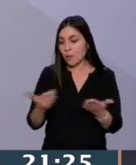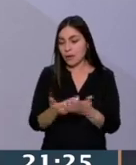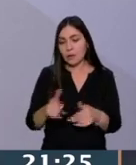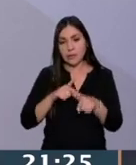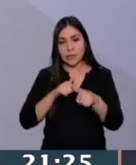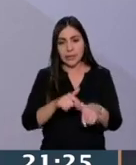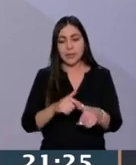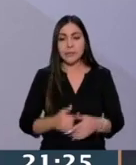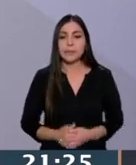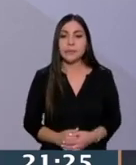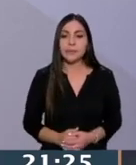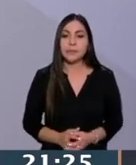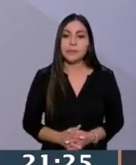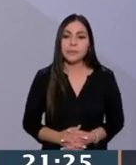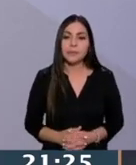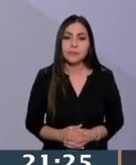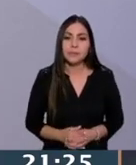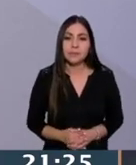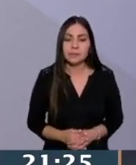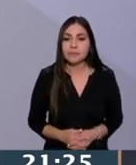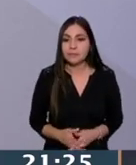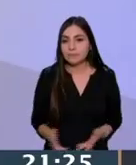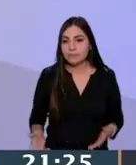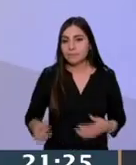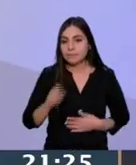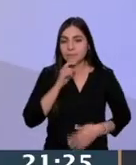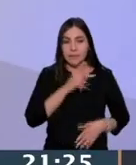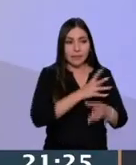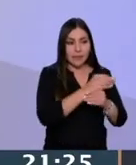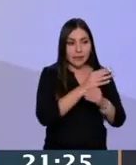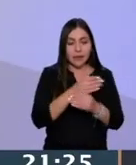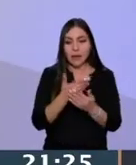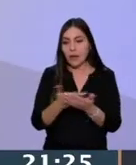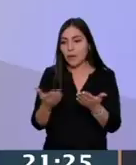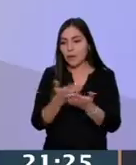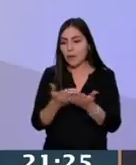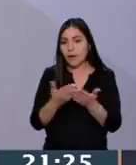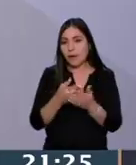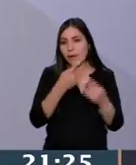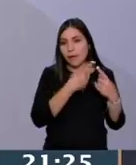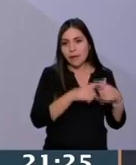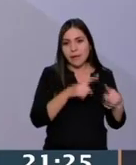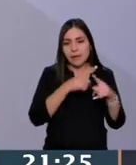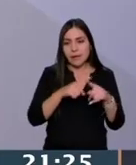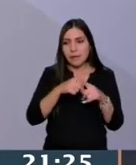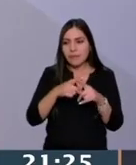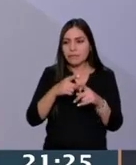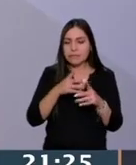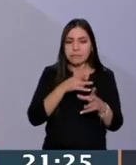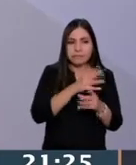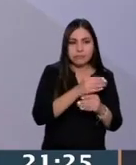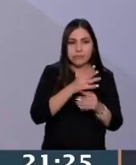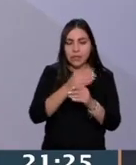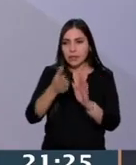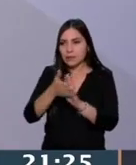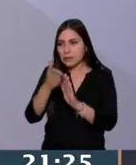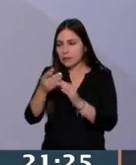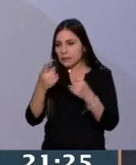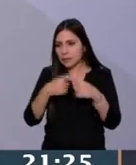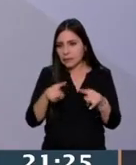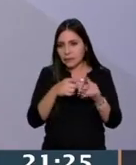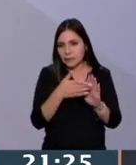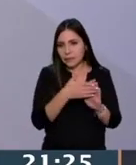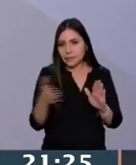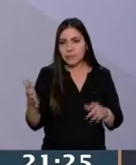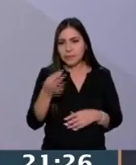Ahora, sobre el mantenimiento, pues han sido varias obras y conviene preguntarse, recientemente se